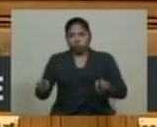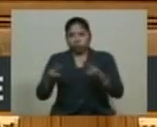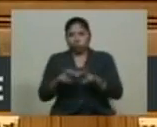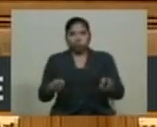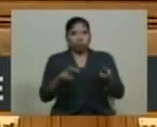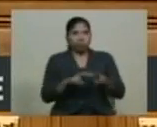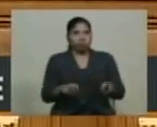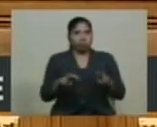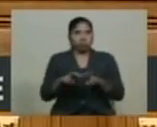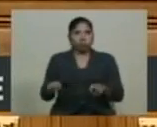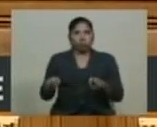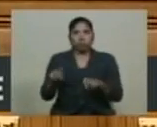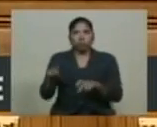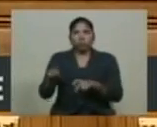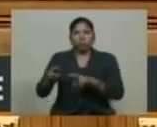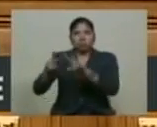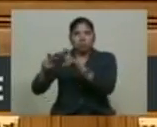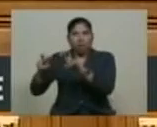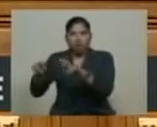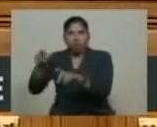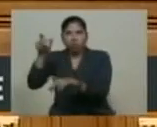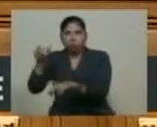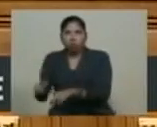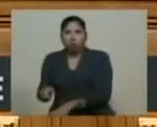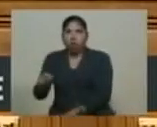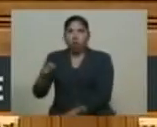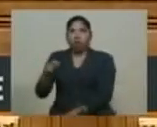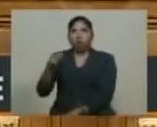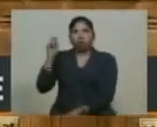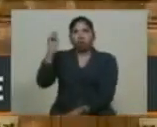del presidente de los Estados Unidos, Donald Trump.